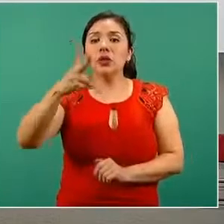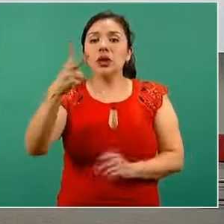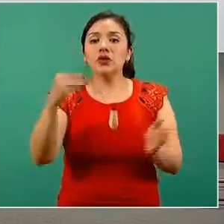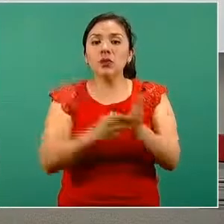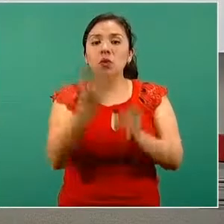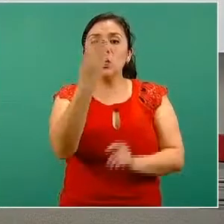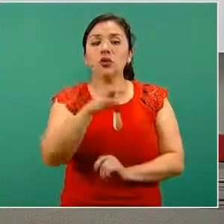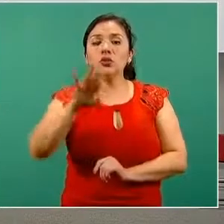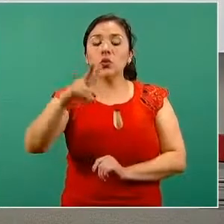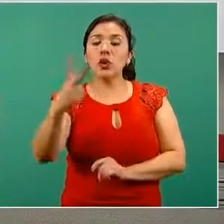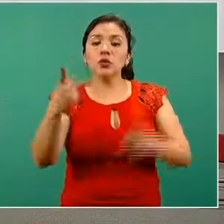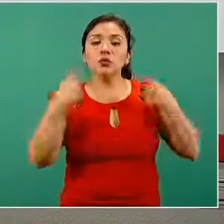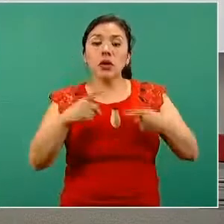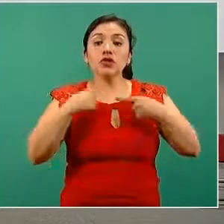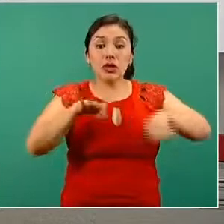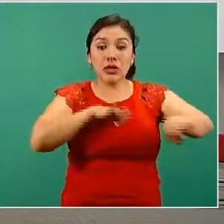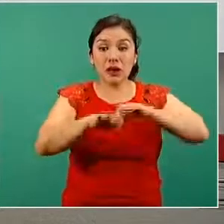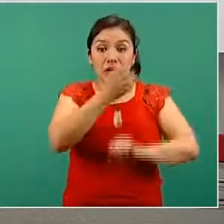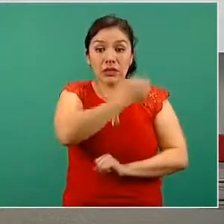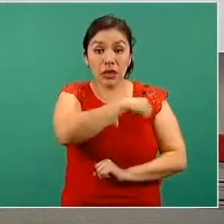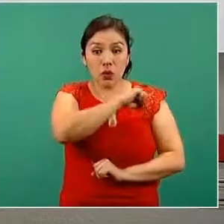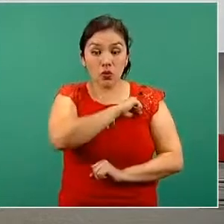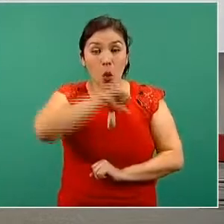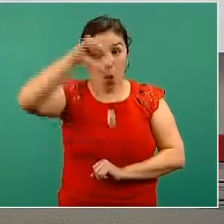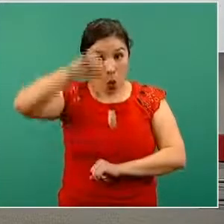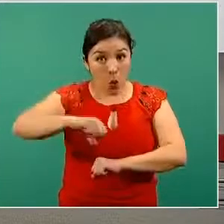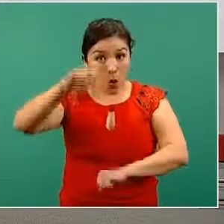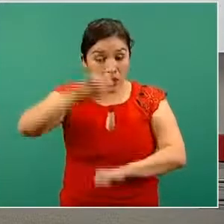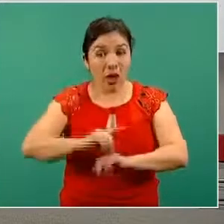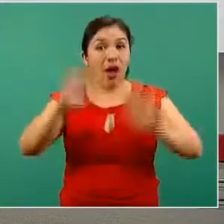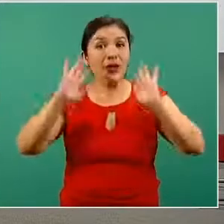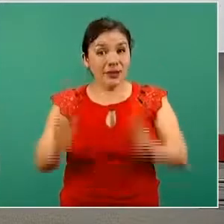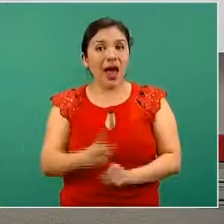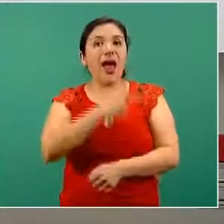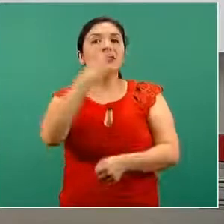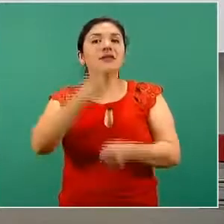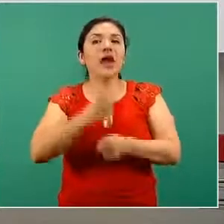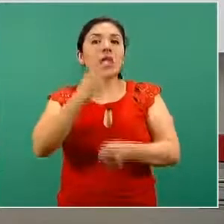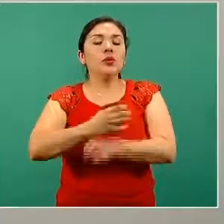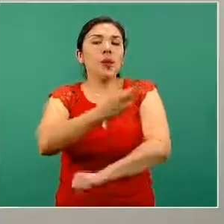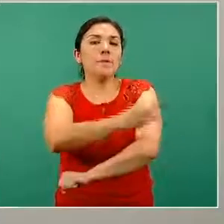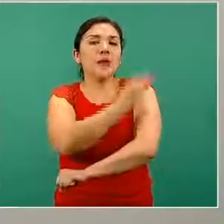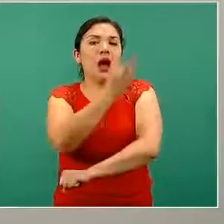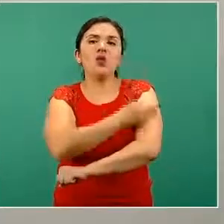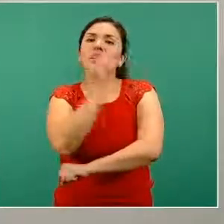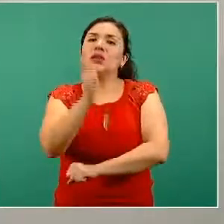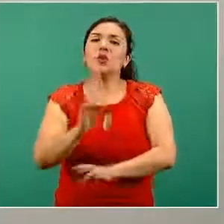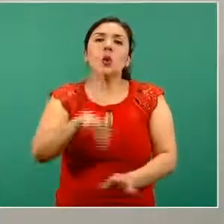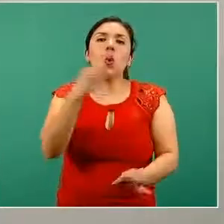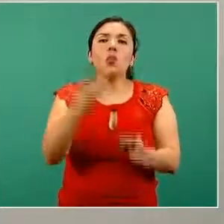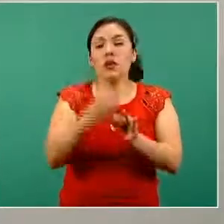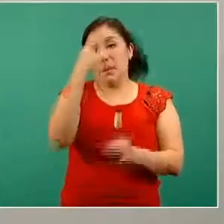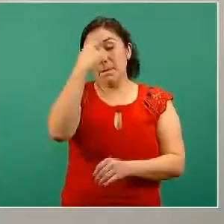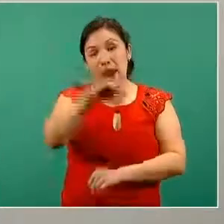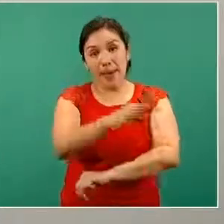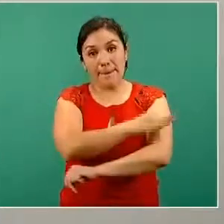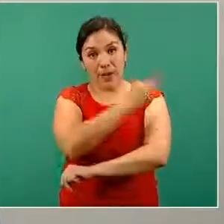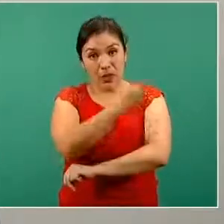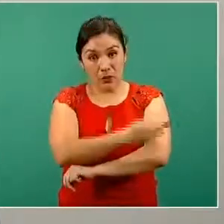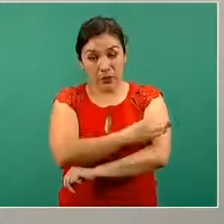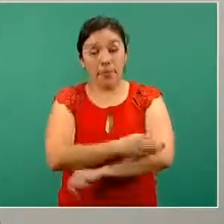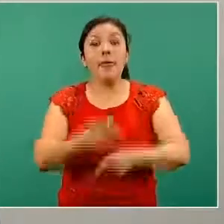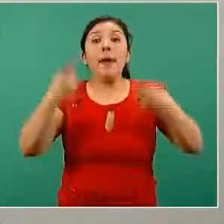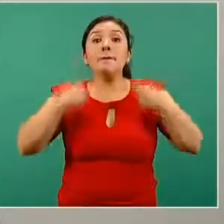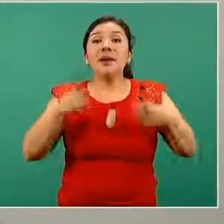592.452 personas trabajadoras de la salud ya para el día de hoy tienen este esquema completo de vacunación. El